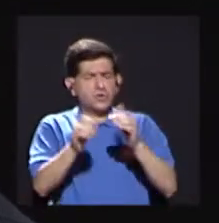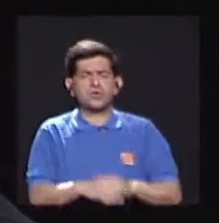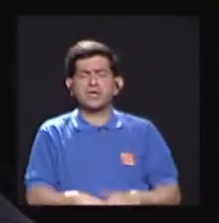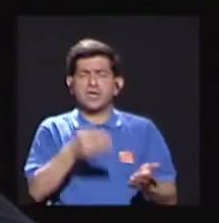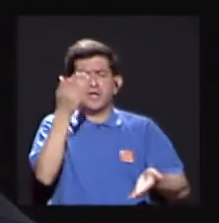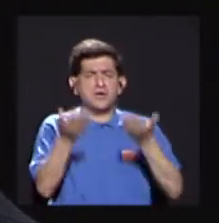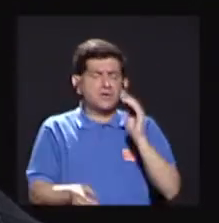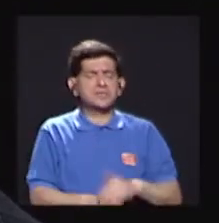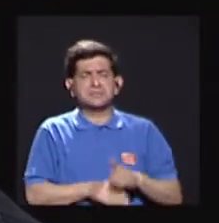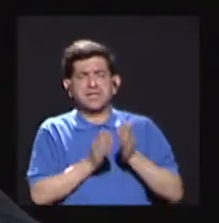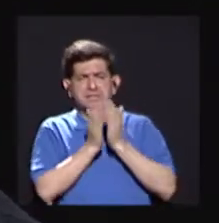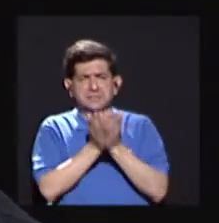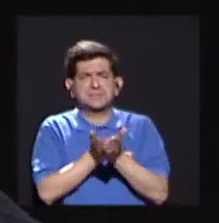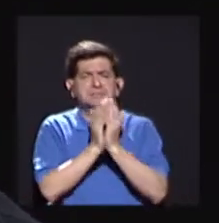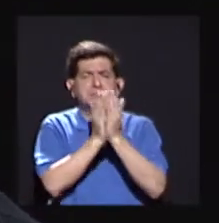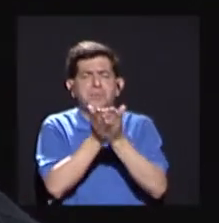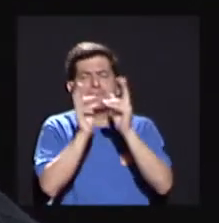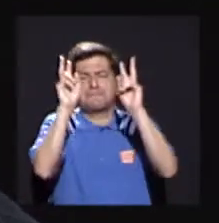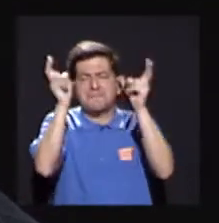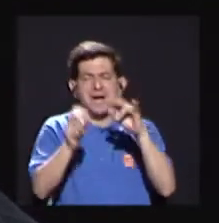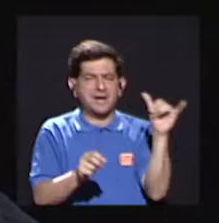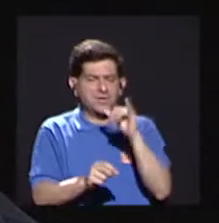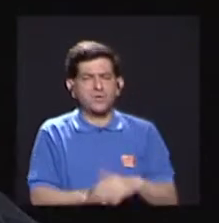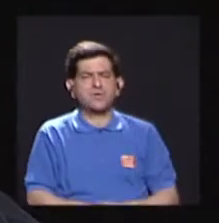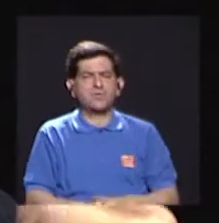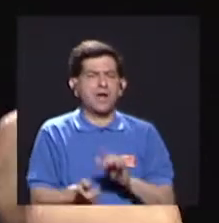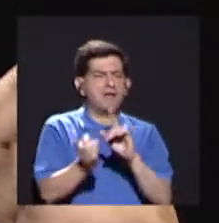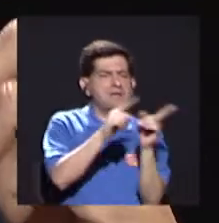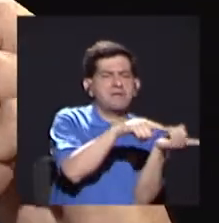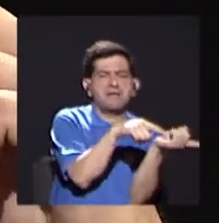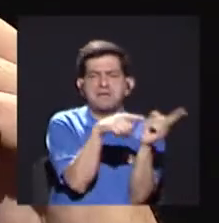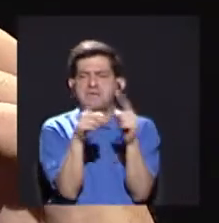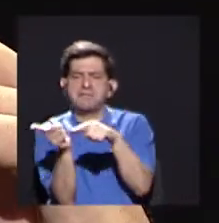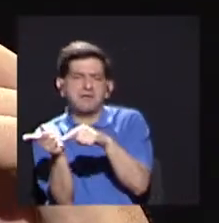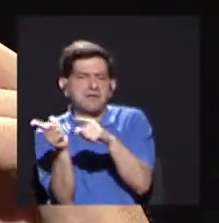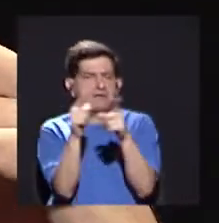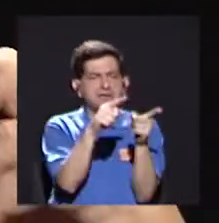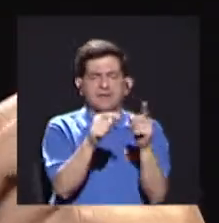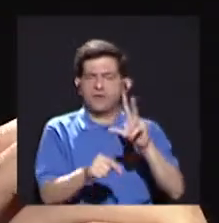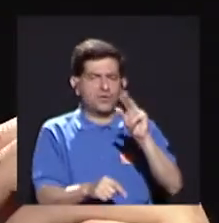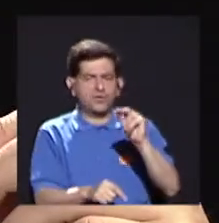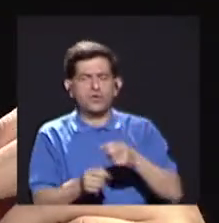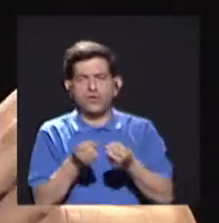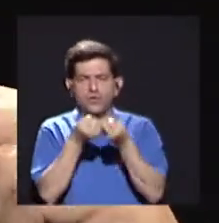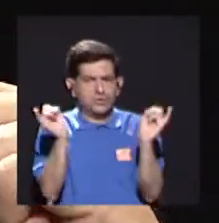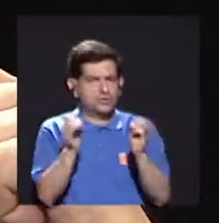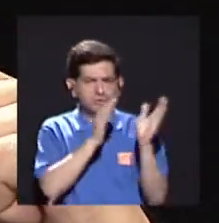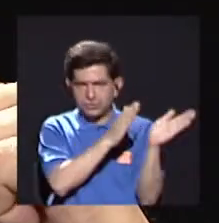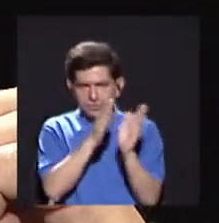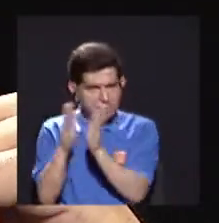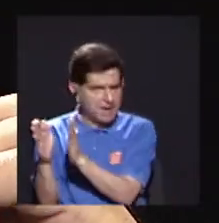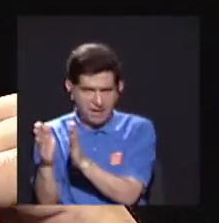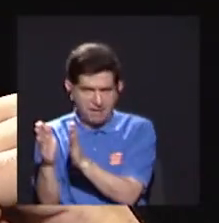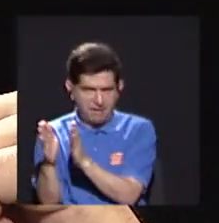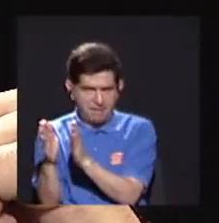golpes de babor a estribor sin orden ninguno